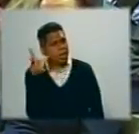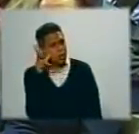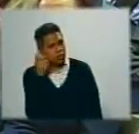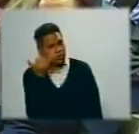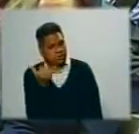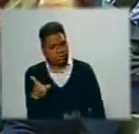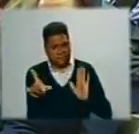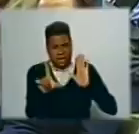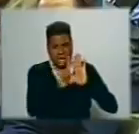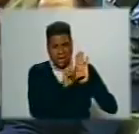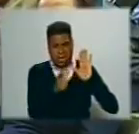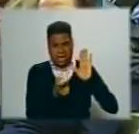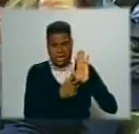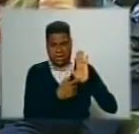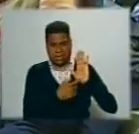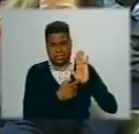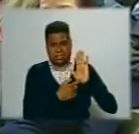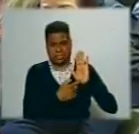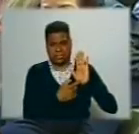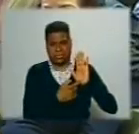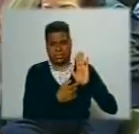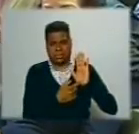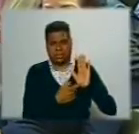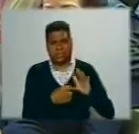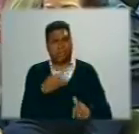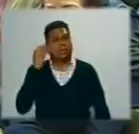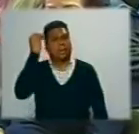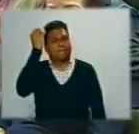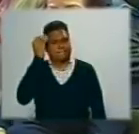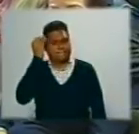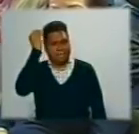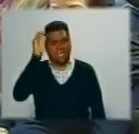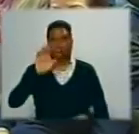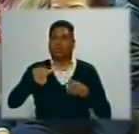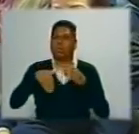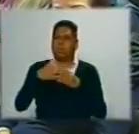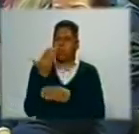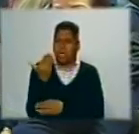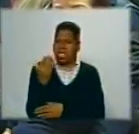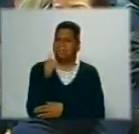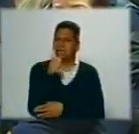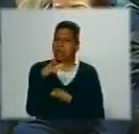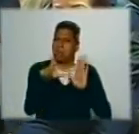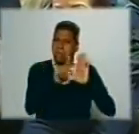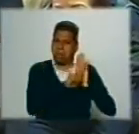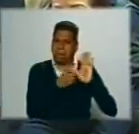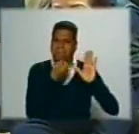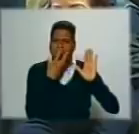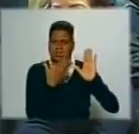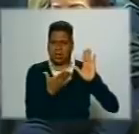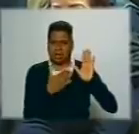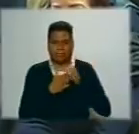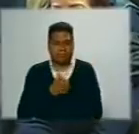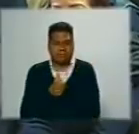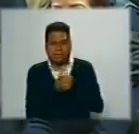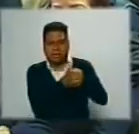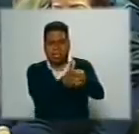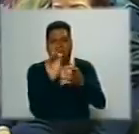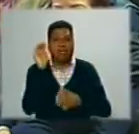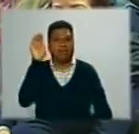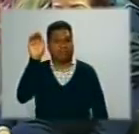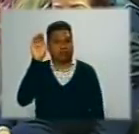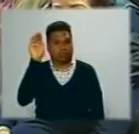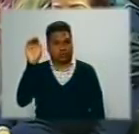ley, yo pienso que es una ley de avance, moderna, que va a dirigir el futuro